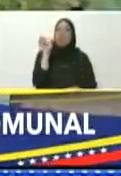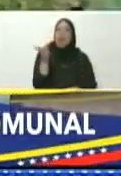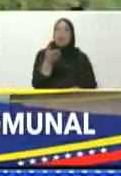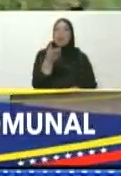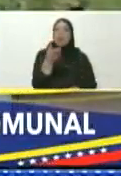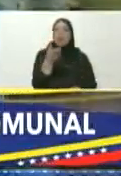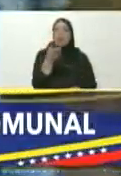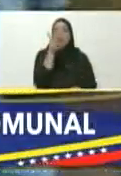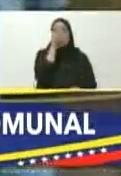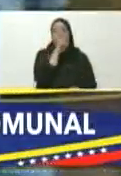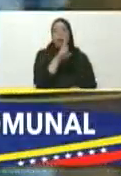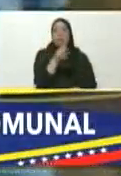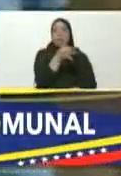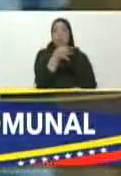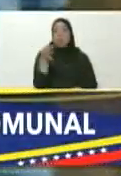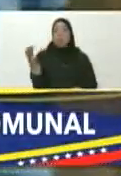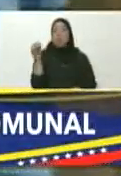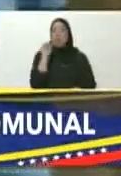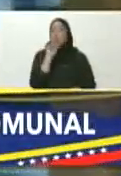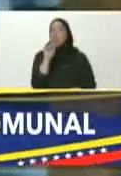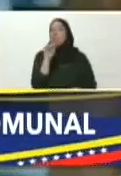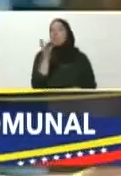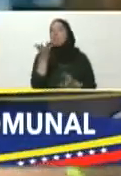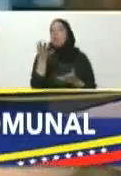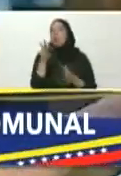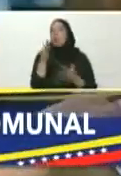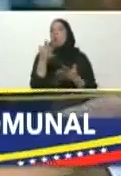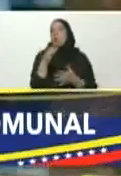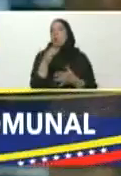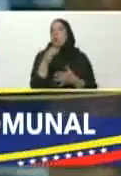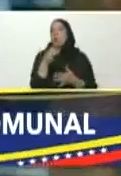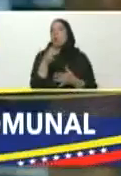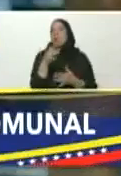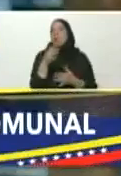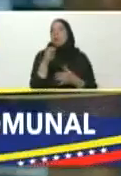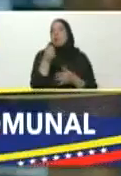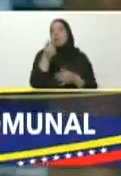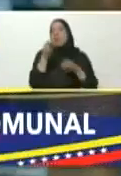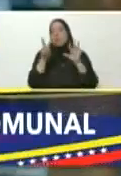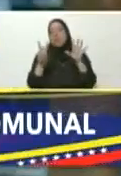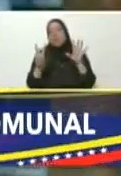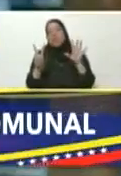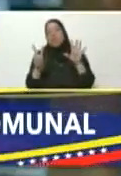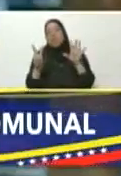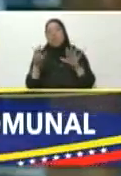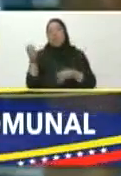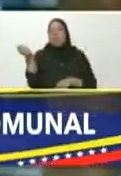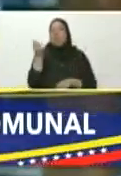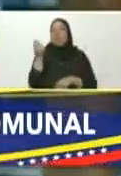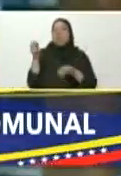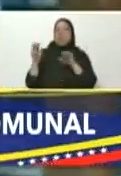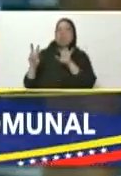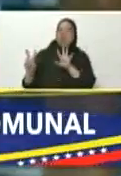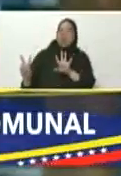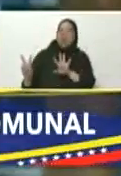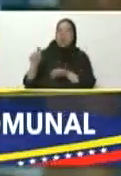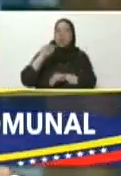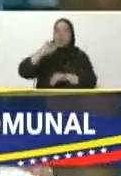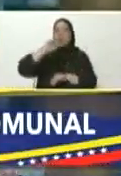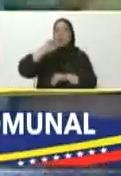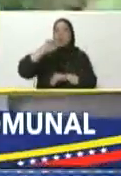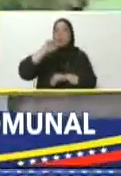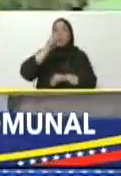notas? Fina. Fina, ¿más o menos cuánto? Más o menos 17, 18. Fino, un aplauso, ¿vale?